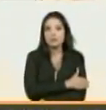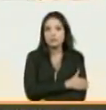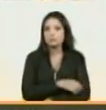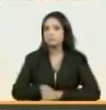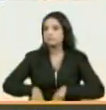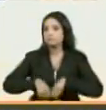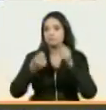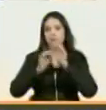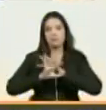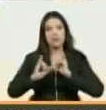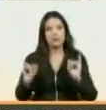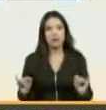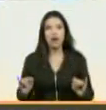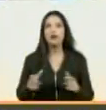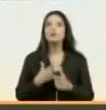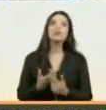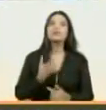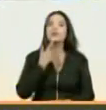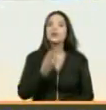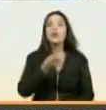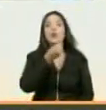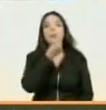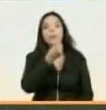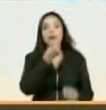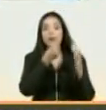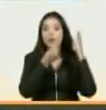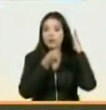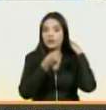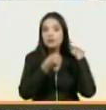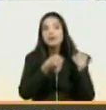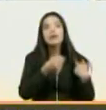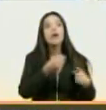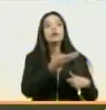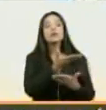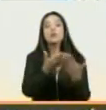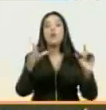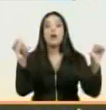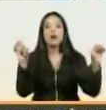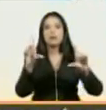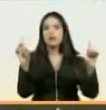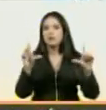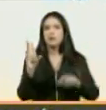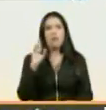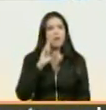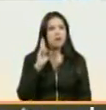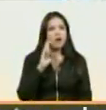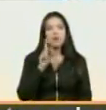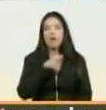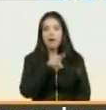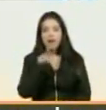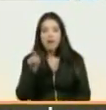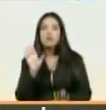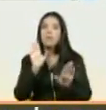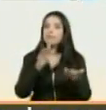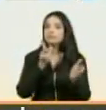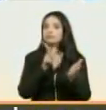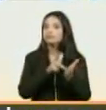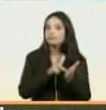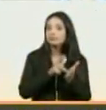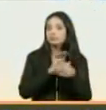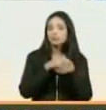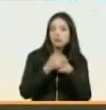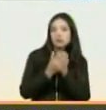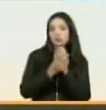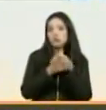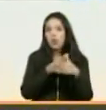deslegitimado. Y yo digo que los periodistas y los grandes medios globalizados son cómplices y forman parte de la conspiración